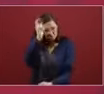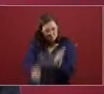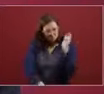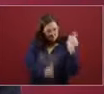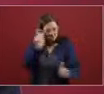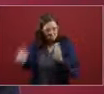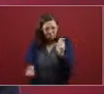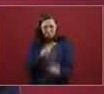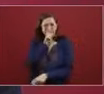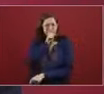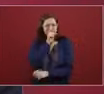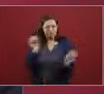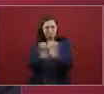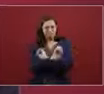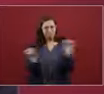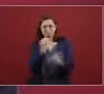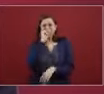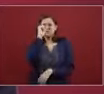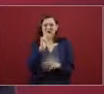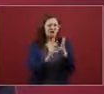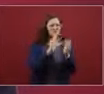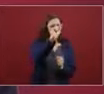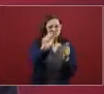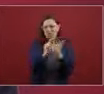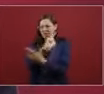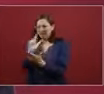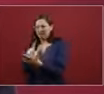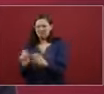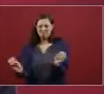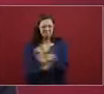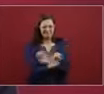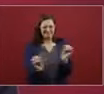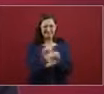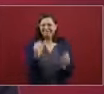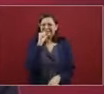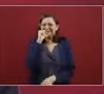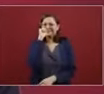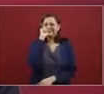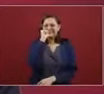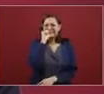Es decir, ni en la Constitución ni en las leyes. Pero